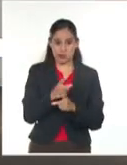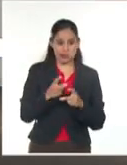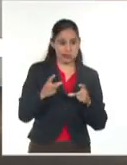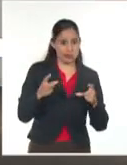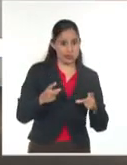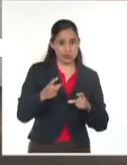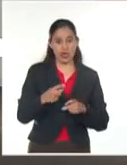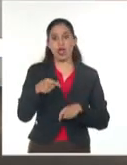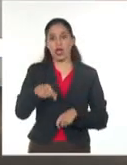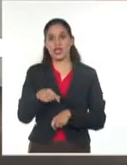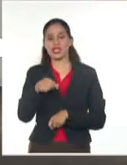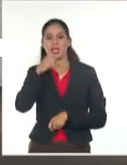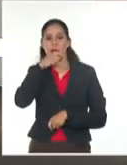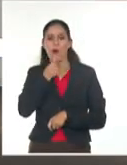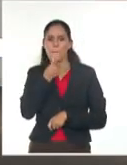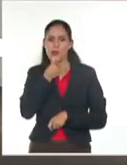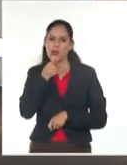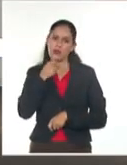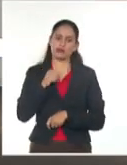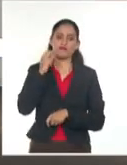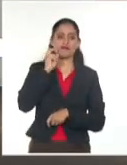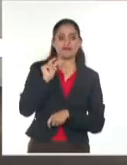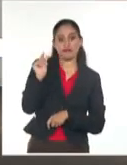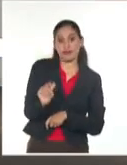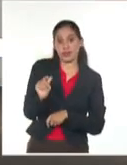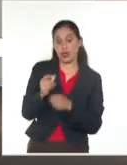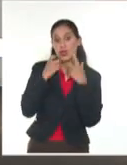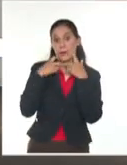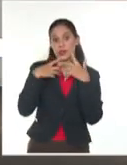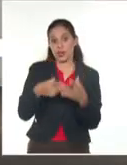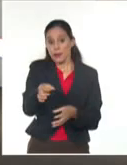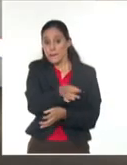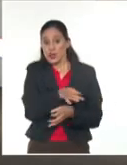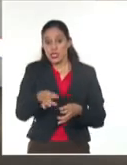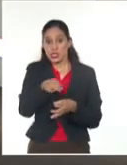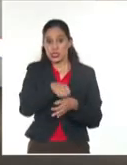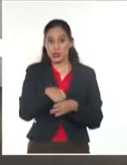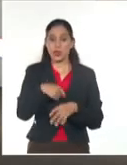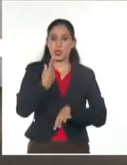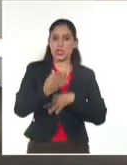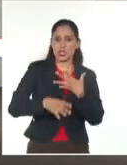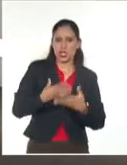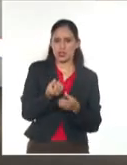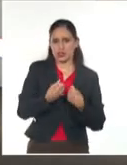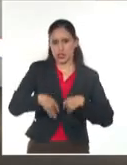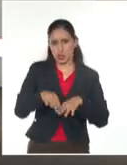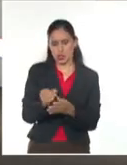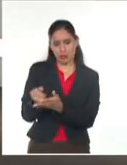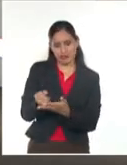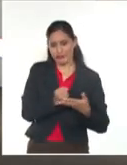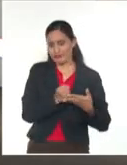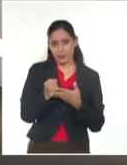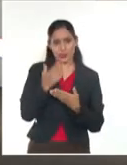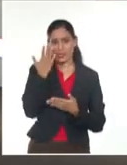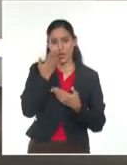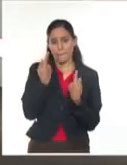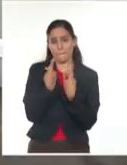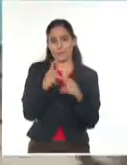la tercera edad. A nivel de municipio, Cabaiguán enfrenta una problemática en el aporte de los profesionales del